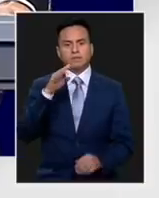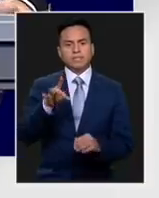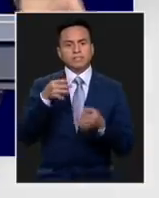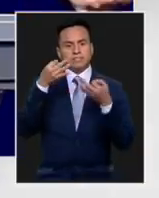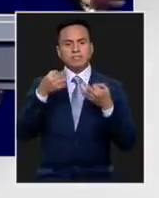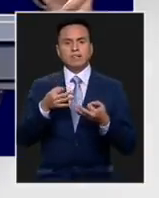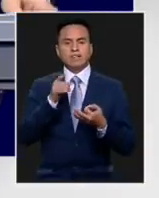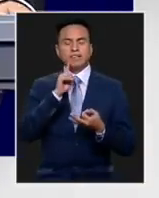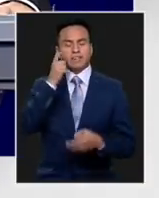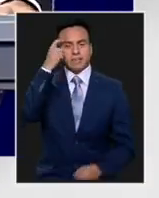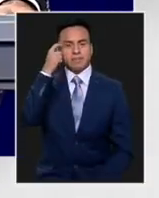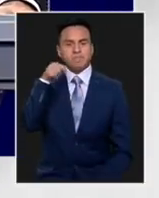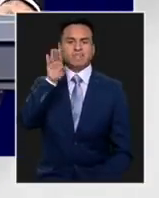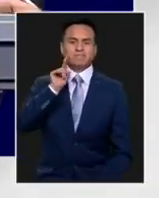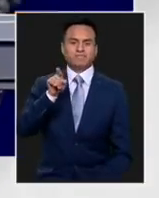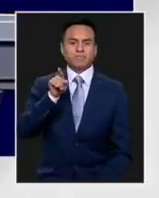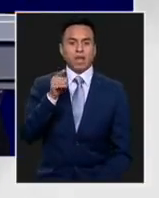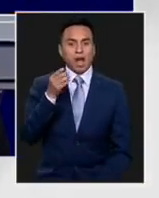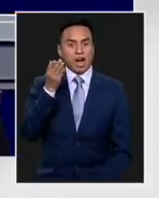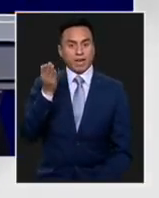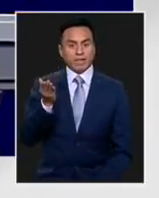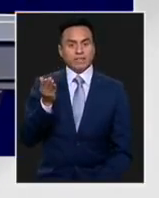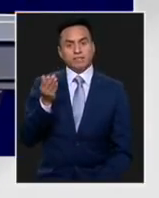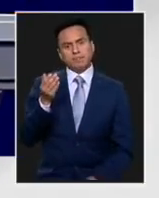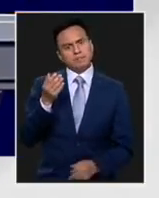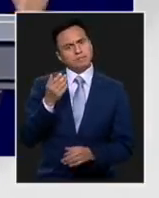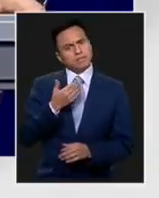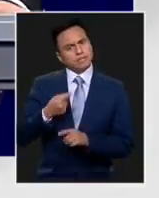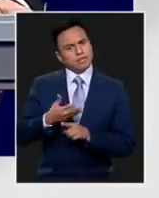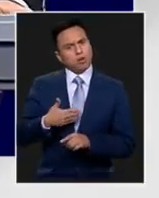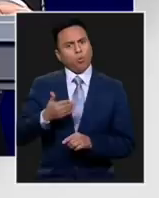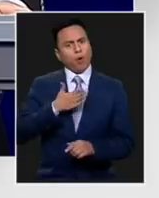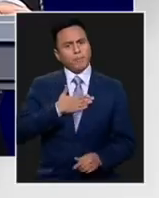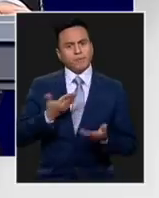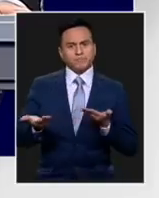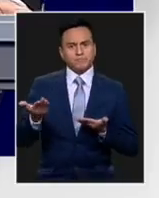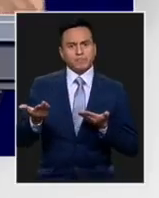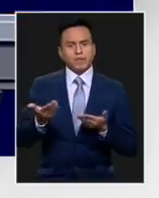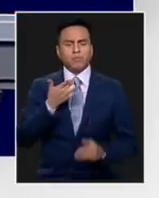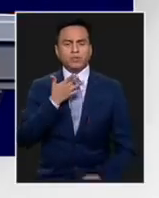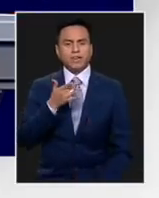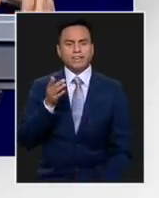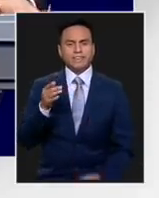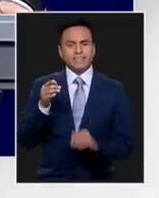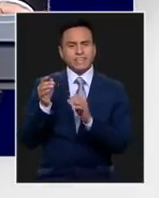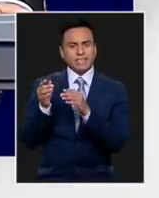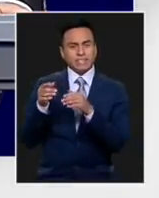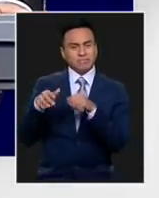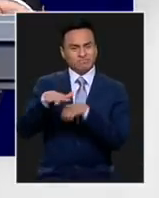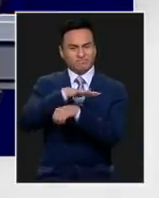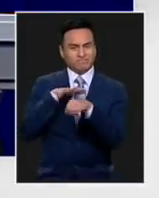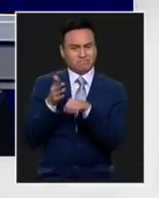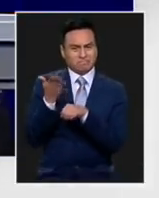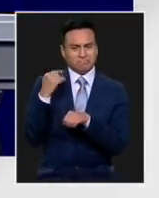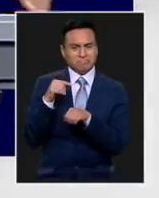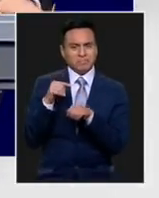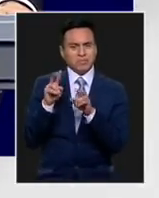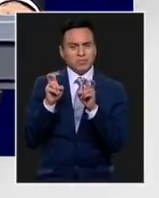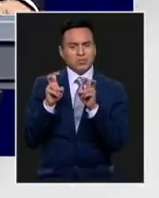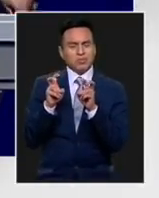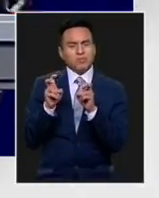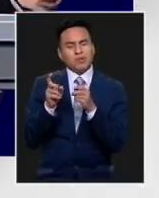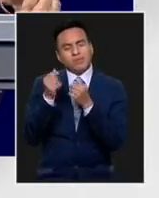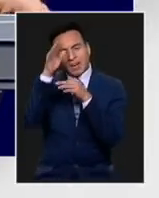decir a quién le creen más, si le creen al expresidente o me creen a mí, porque este episodio tiene cuerpo de